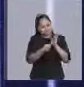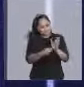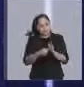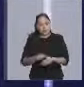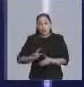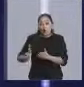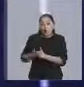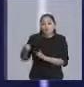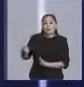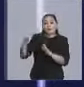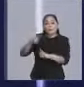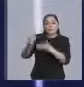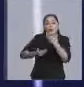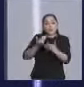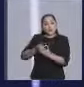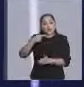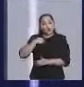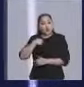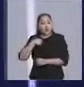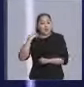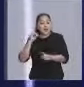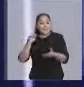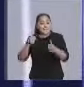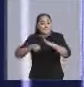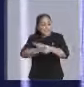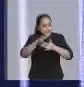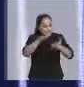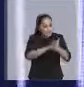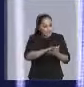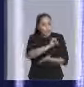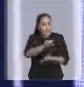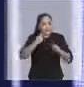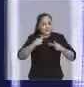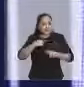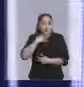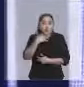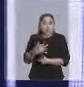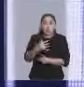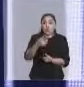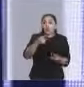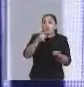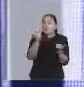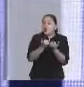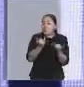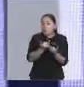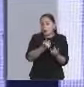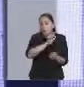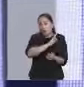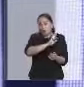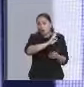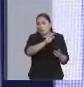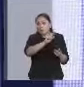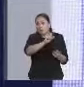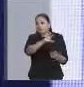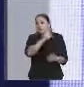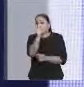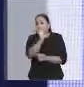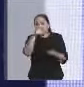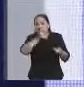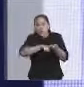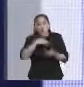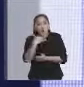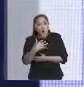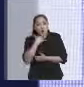planteado cárcel y muerte civil a los corruptos. Quien cometa un acto de corrupción nunca más puede volver a trabajar en el